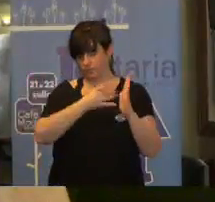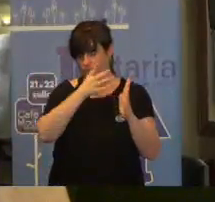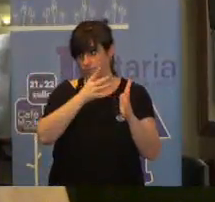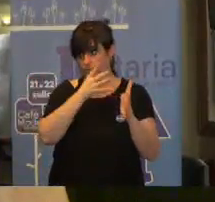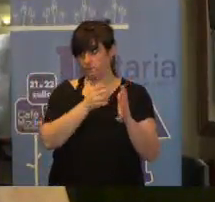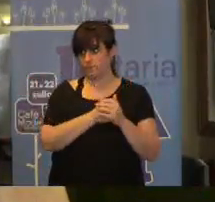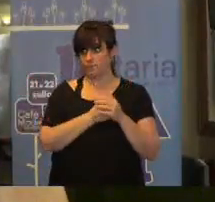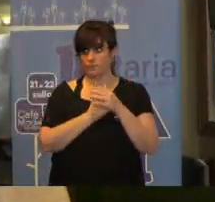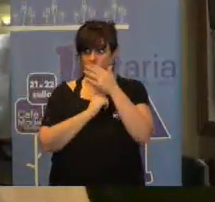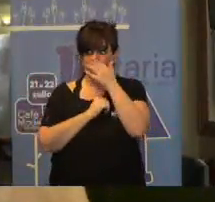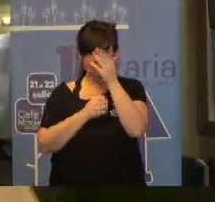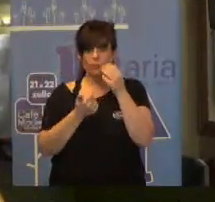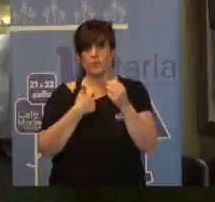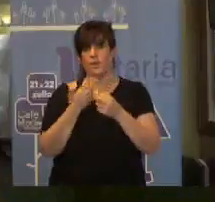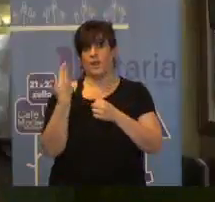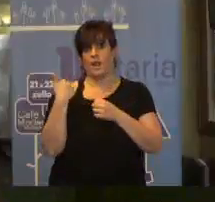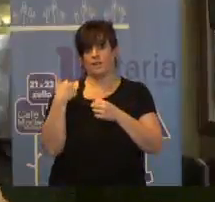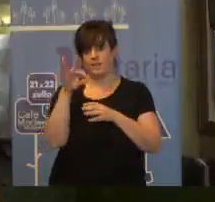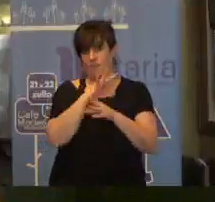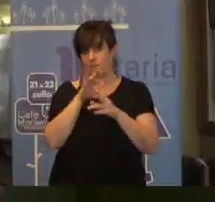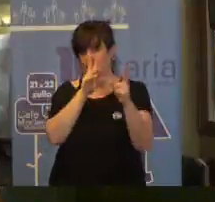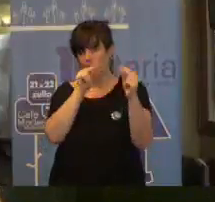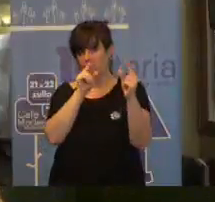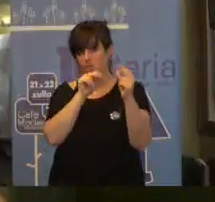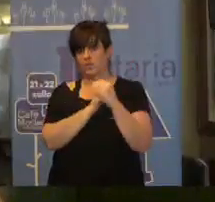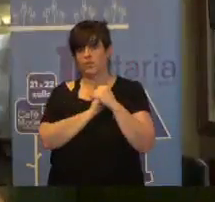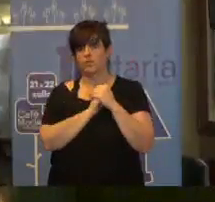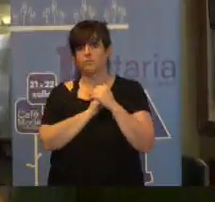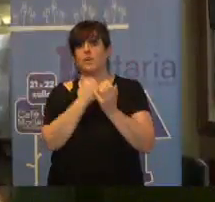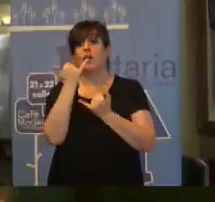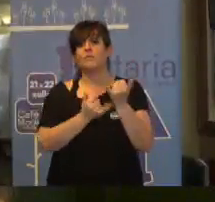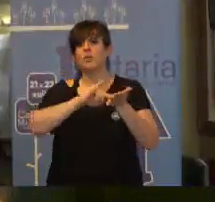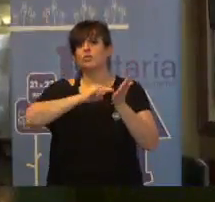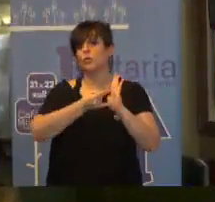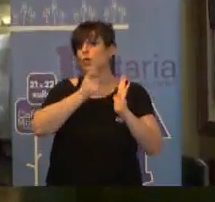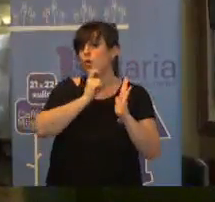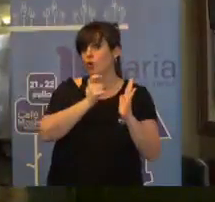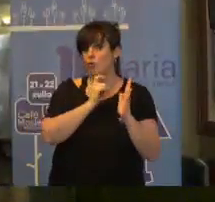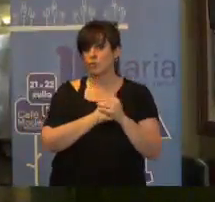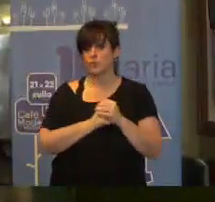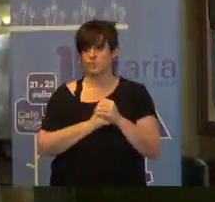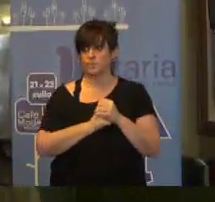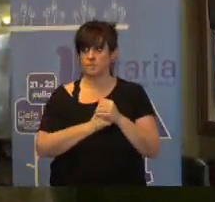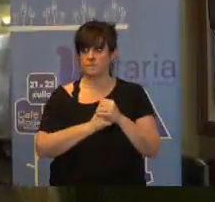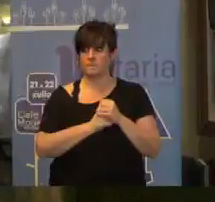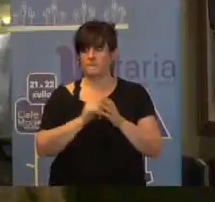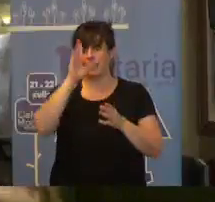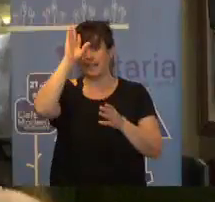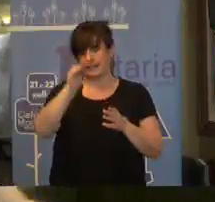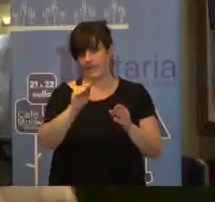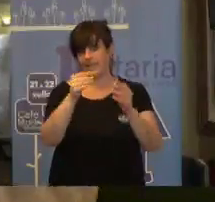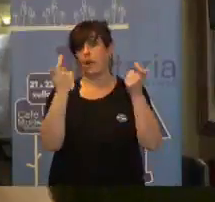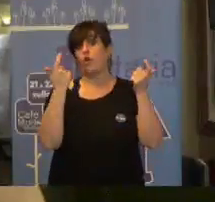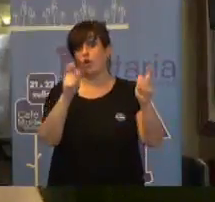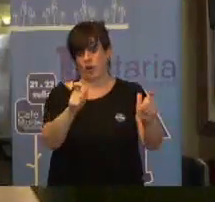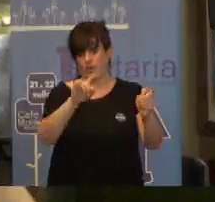que estábamos tendo na cafetería antes, eso o resolvimos cunha especie de inteligencia colectiva, non? É